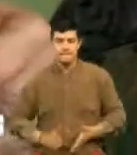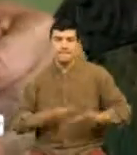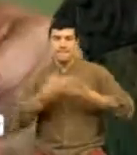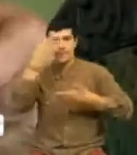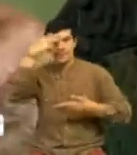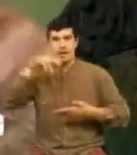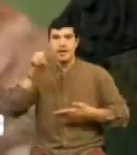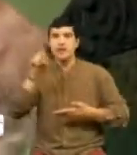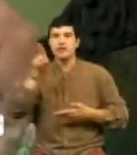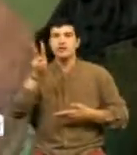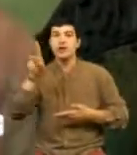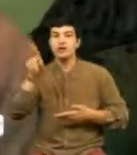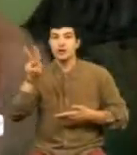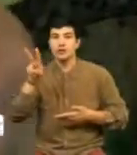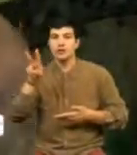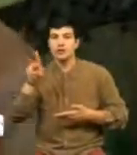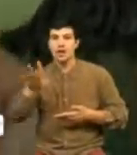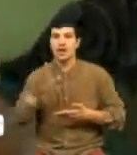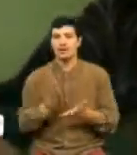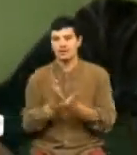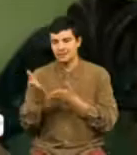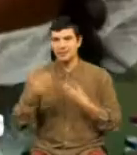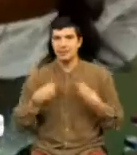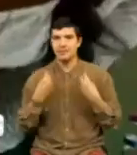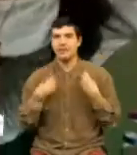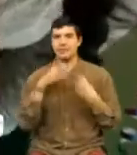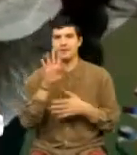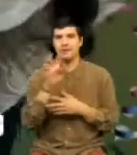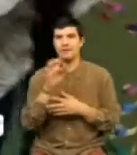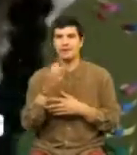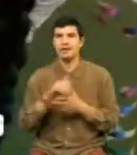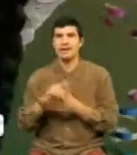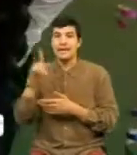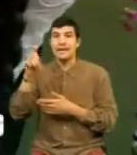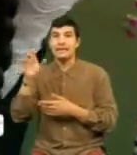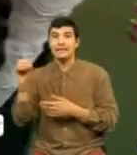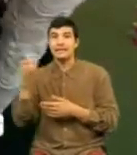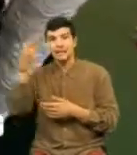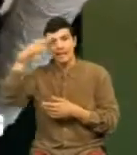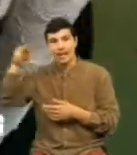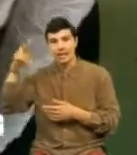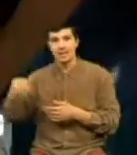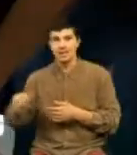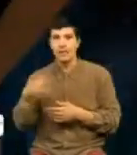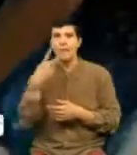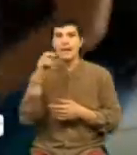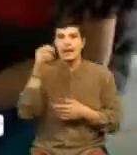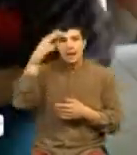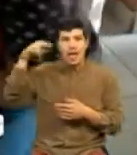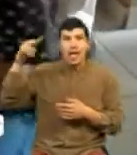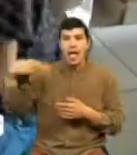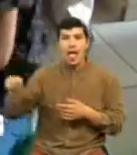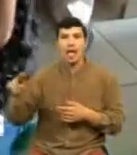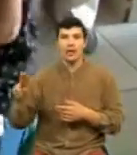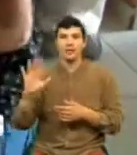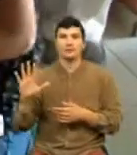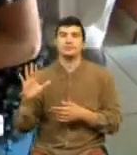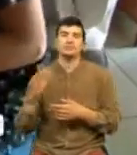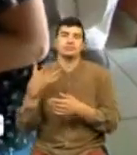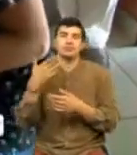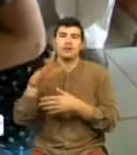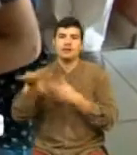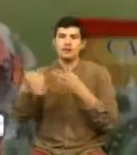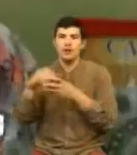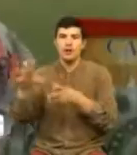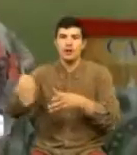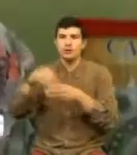los cuales aún sobreviven 9, 60 nietos, 20 bisnietos y 4 tataranietos conforman